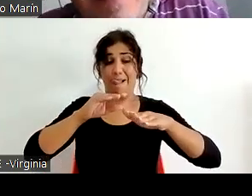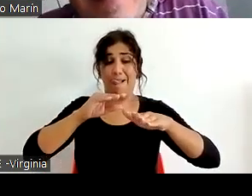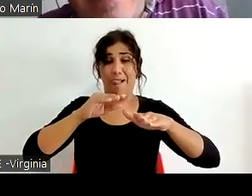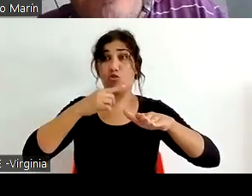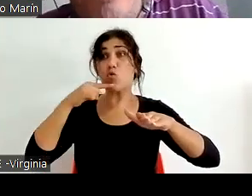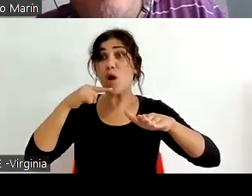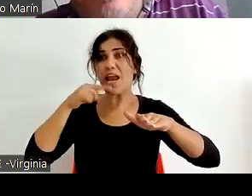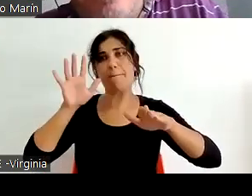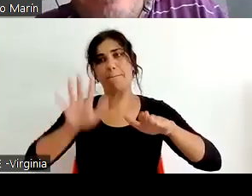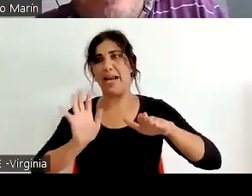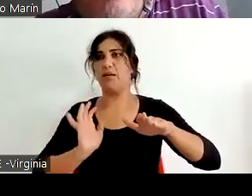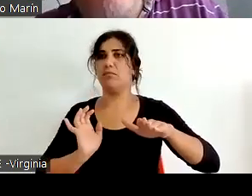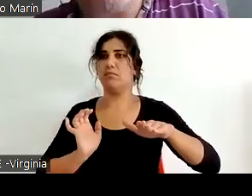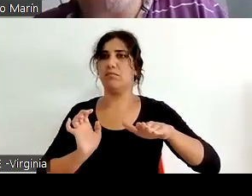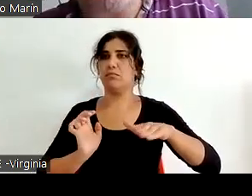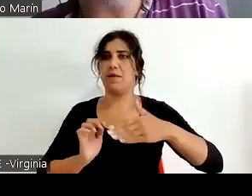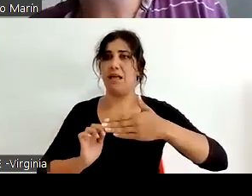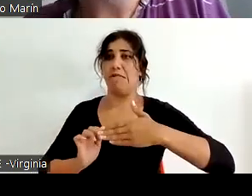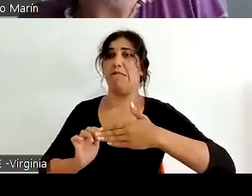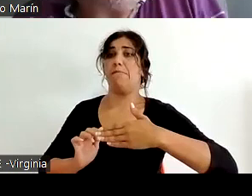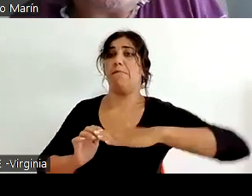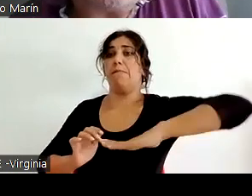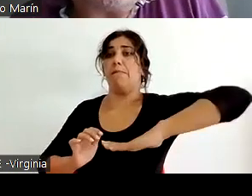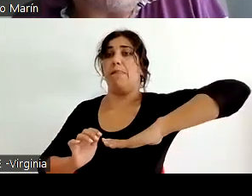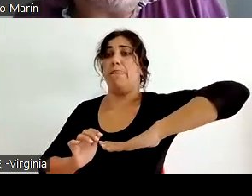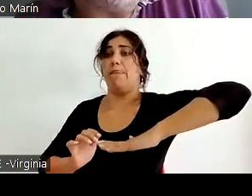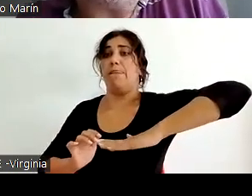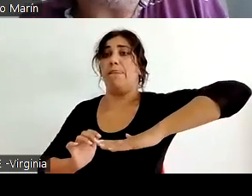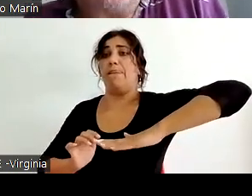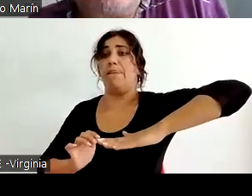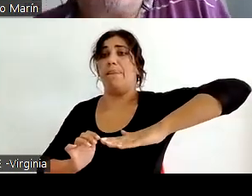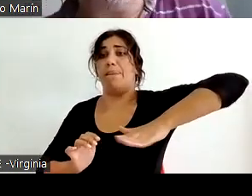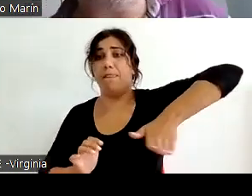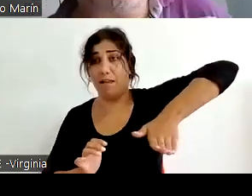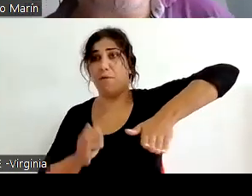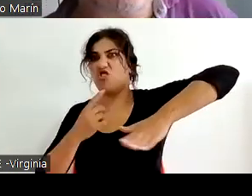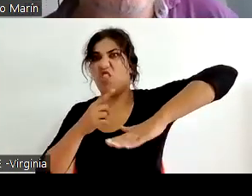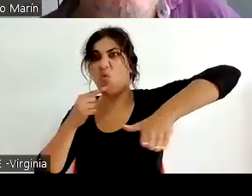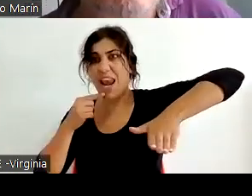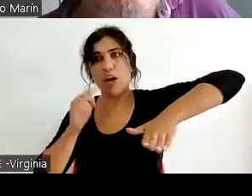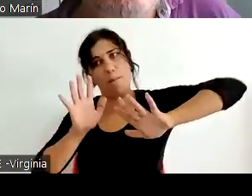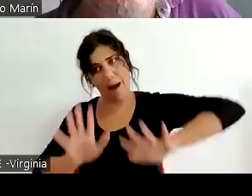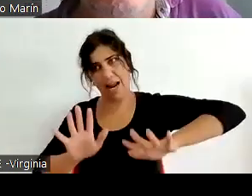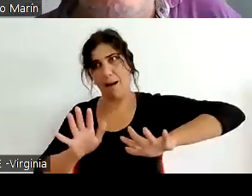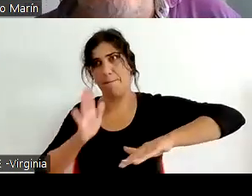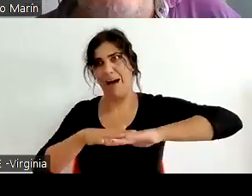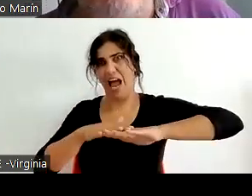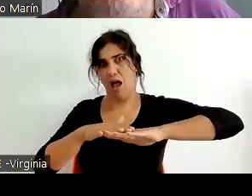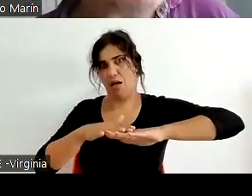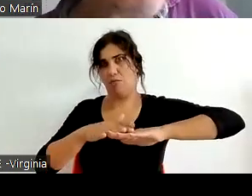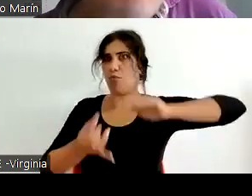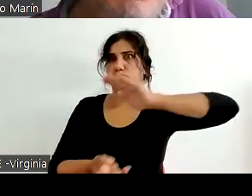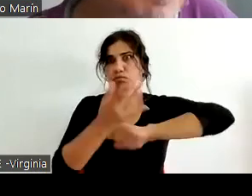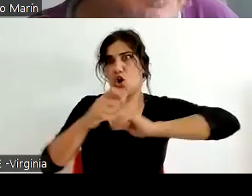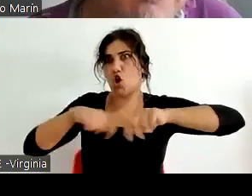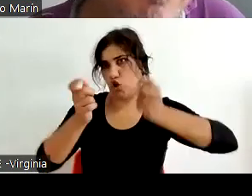estamos ya distendiendo la zona, las tiras, y si no está regenerado correctamente podemos volver a provocar una rotura.